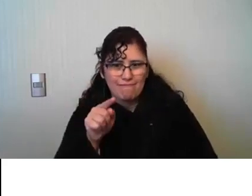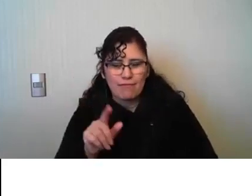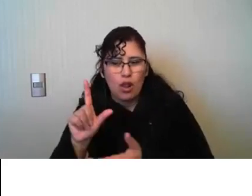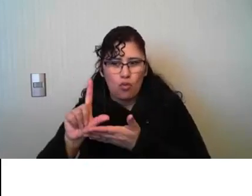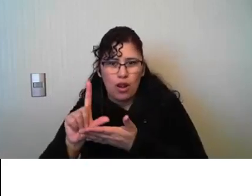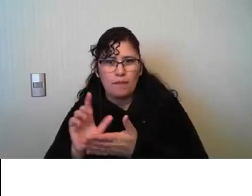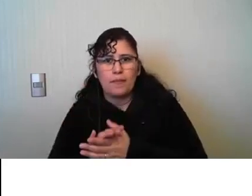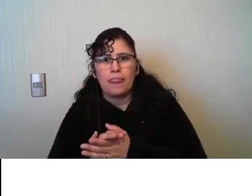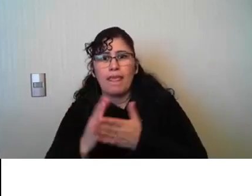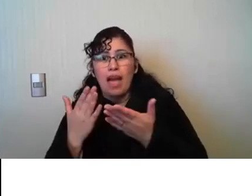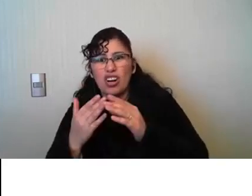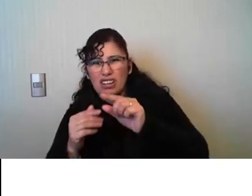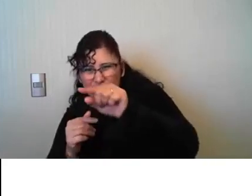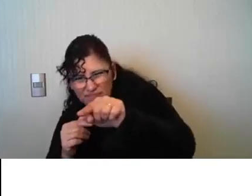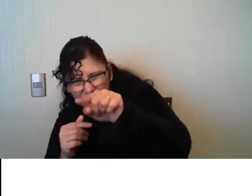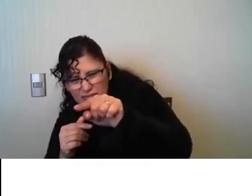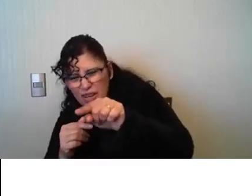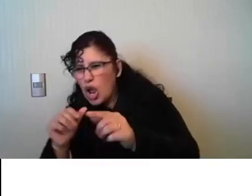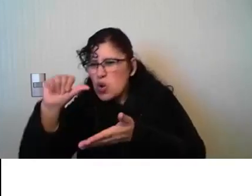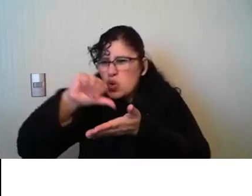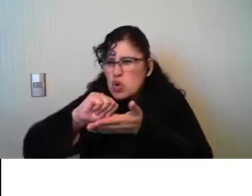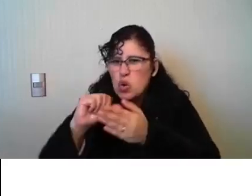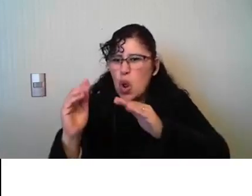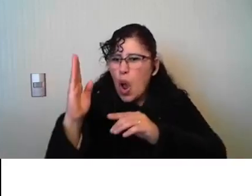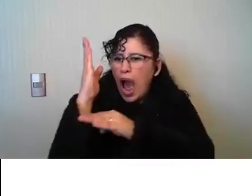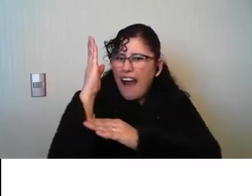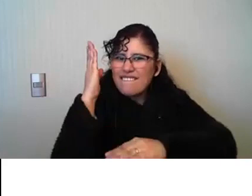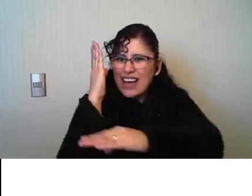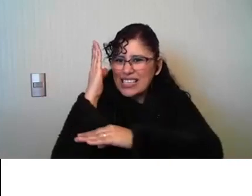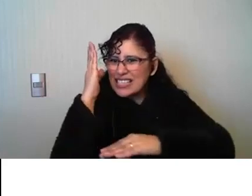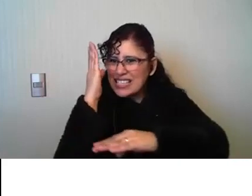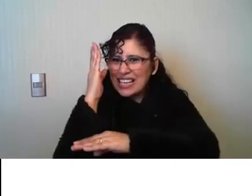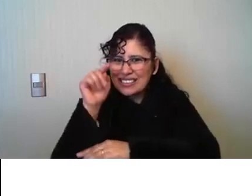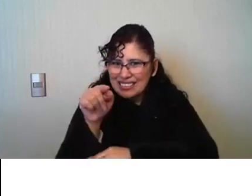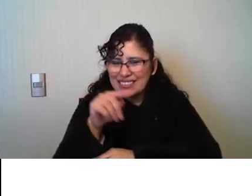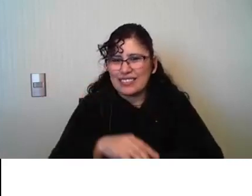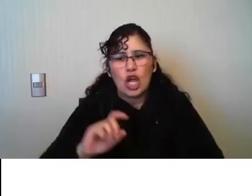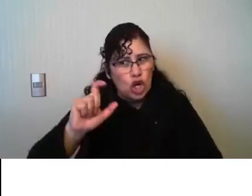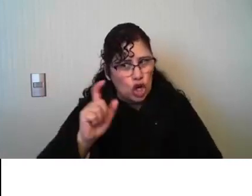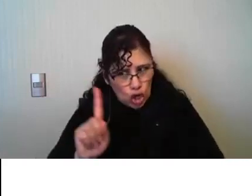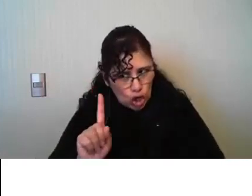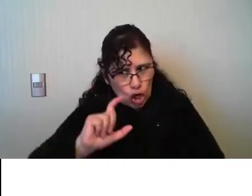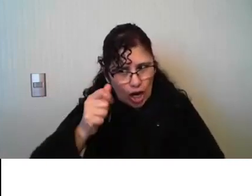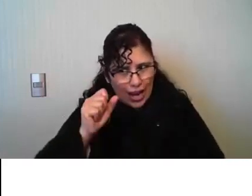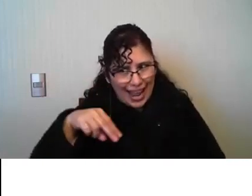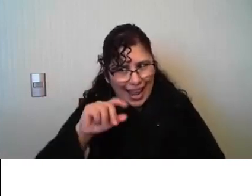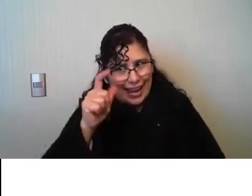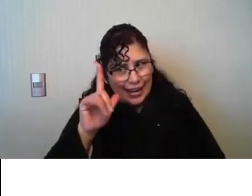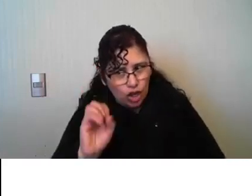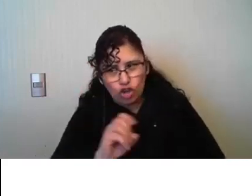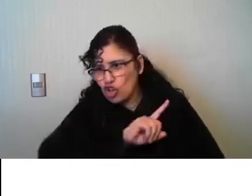Estos son los núcleos de la base, que lo habíamos visto en un dibujo, ¿ya? Recuerden, no gángulo de la base, núcleo de la base, y tenemos